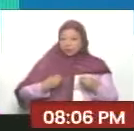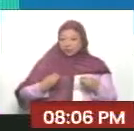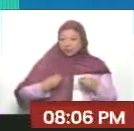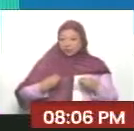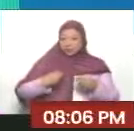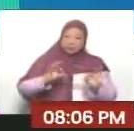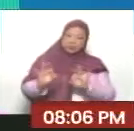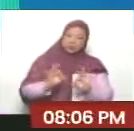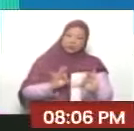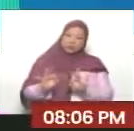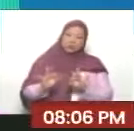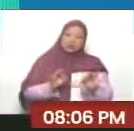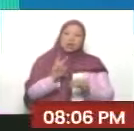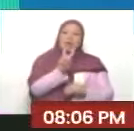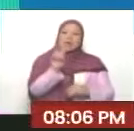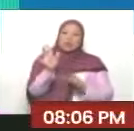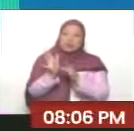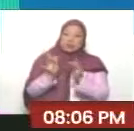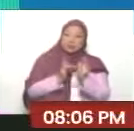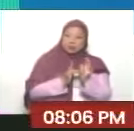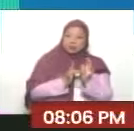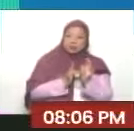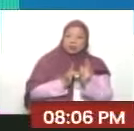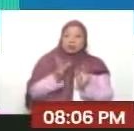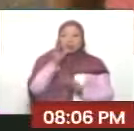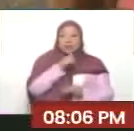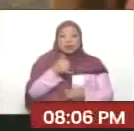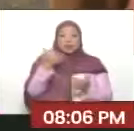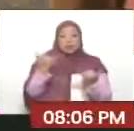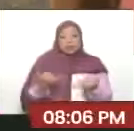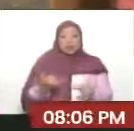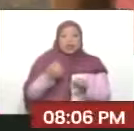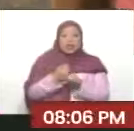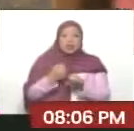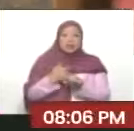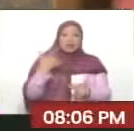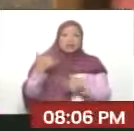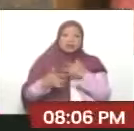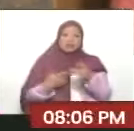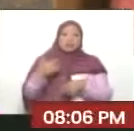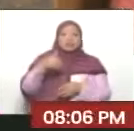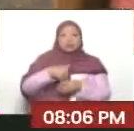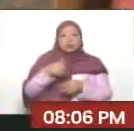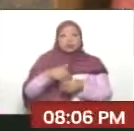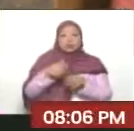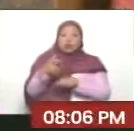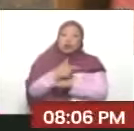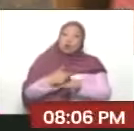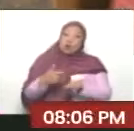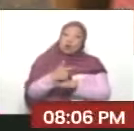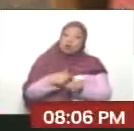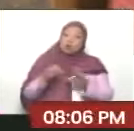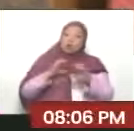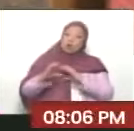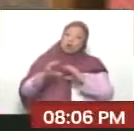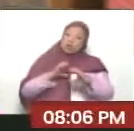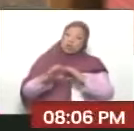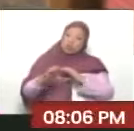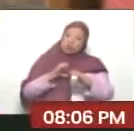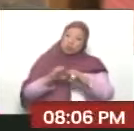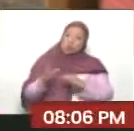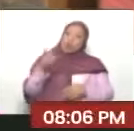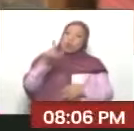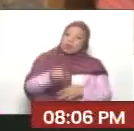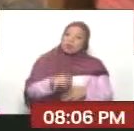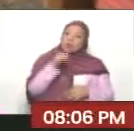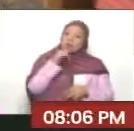Bernárdez? A prepararse, pues, 21 de abril, Guy. Sí, presidente, ya el gobernador Héctor nos comunicó y bueno, a través de